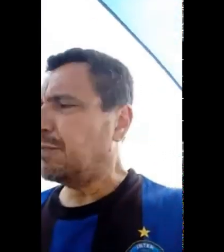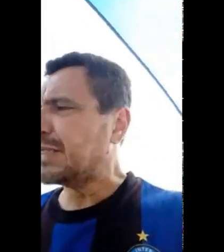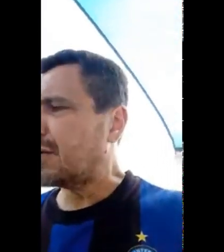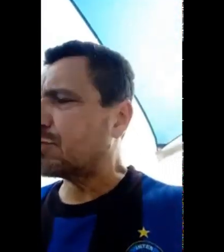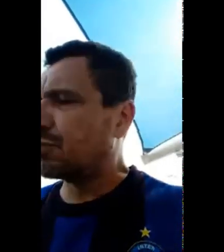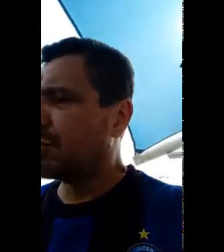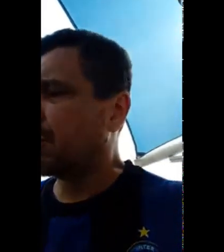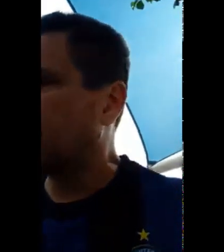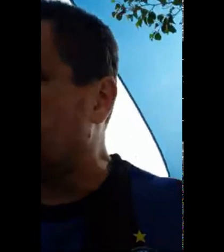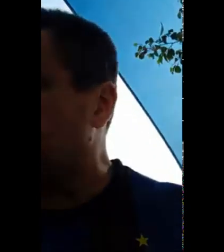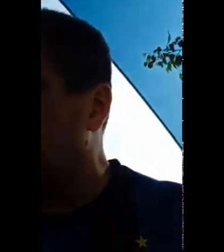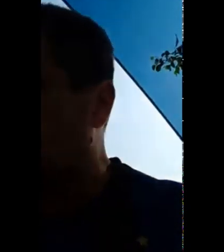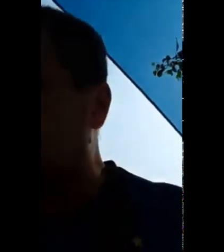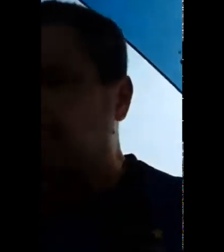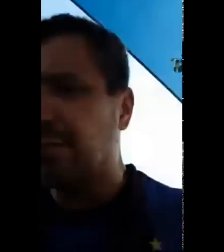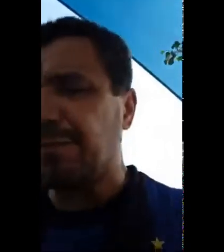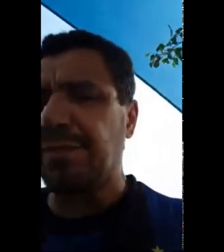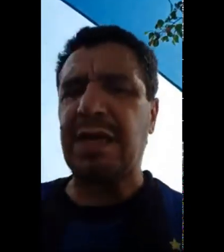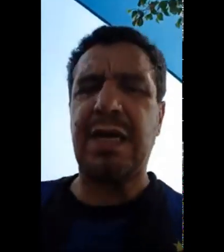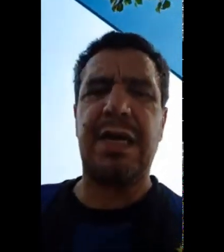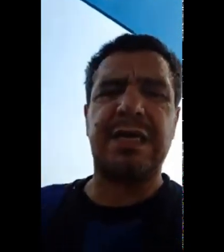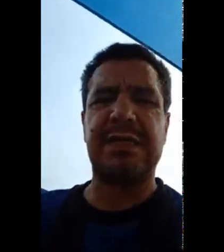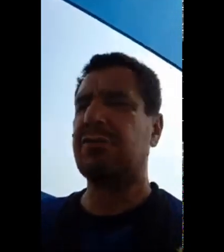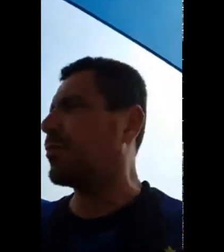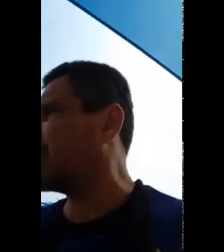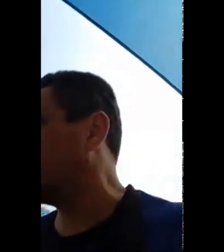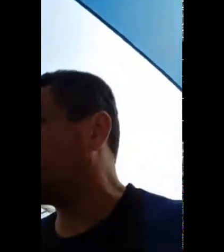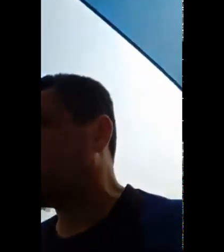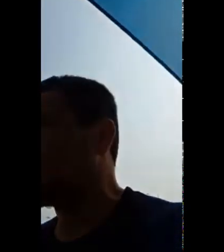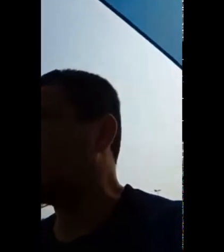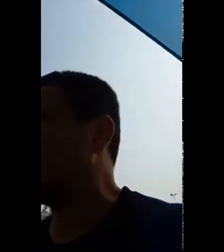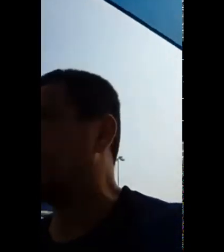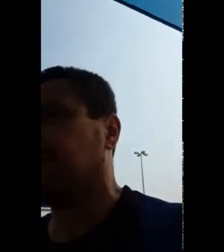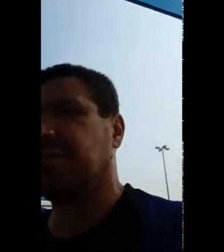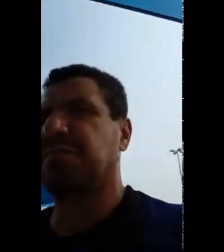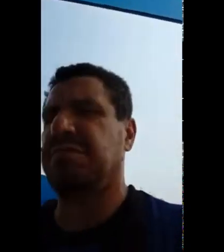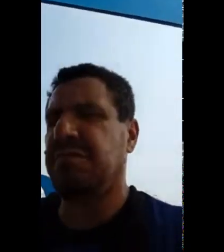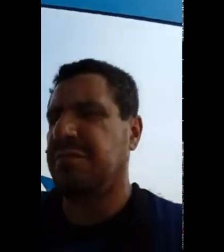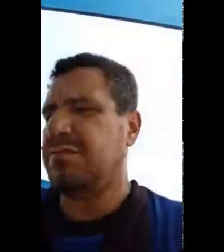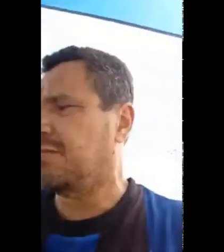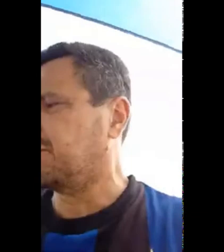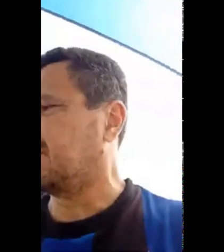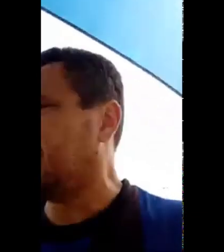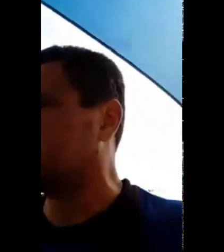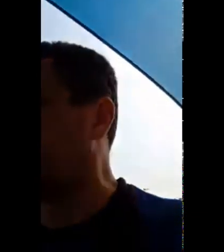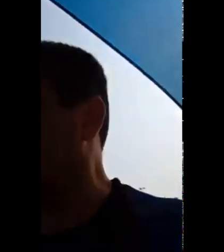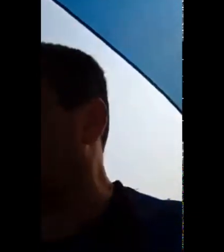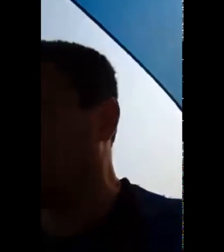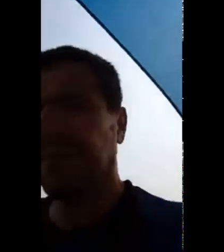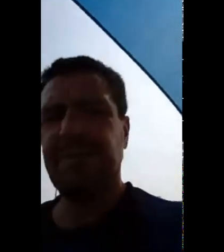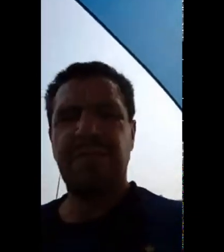Tiene un pasaje oscuro con la muerte de un hermano que se supone fue un accidente, pero pues nadie lo